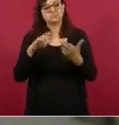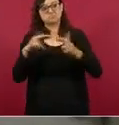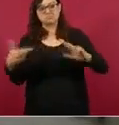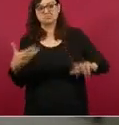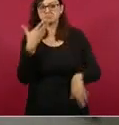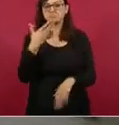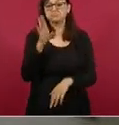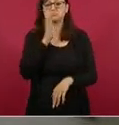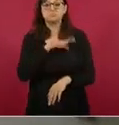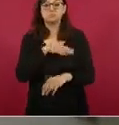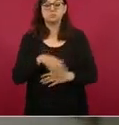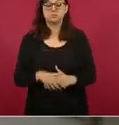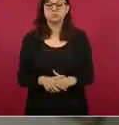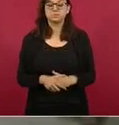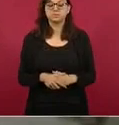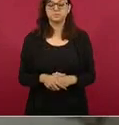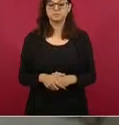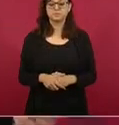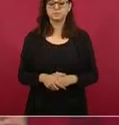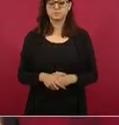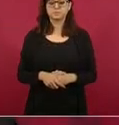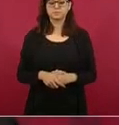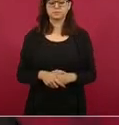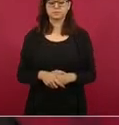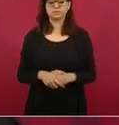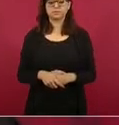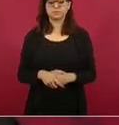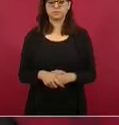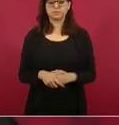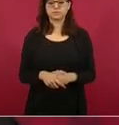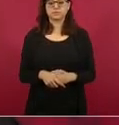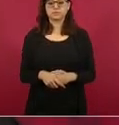Gracias, presidente. Pues es como lo plantea en su texto